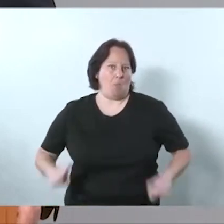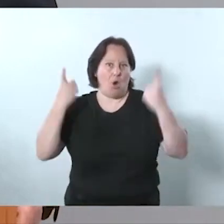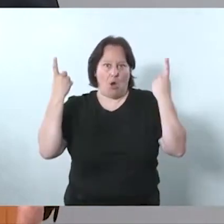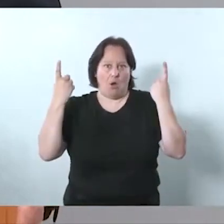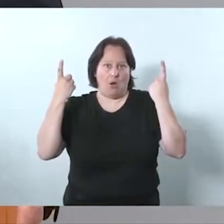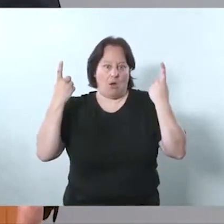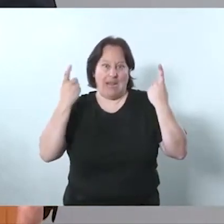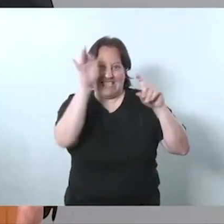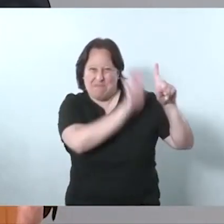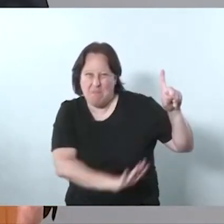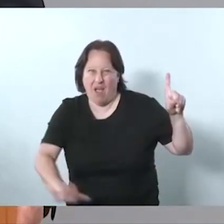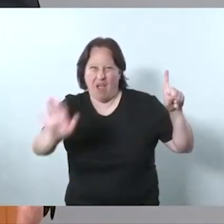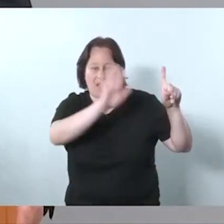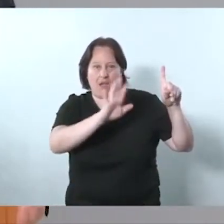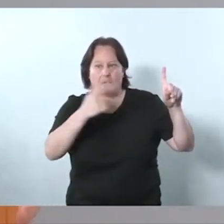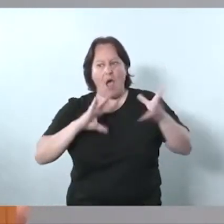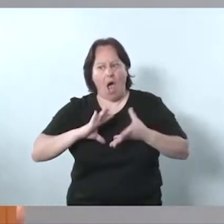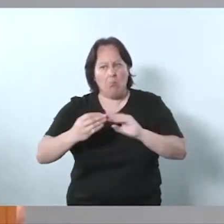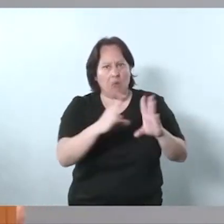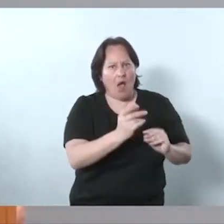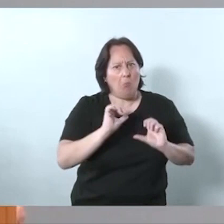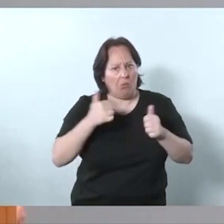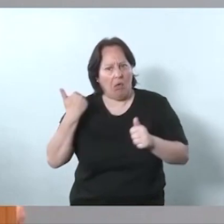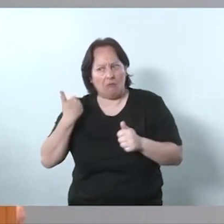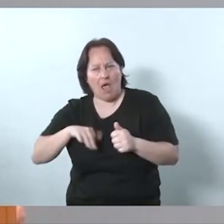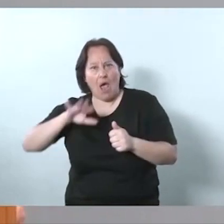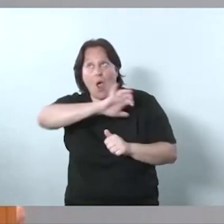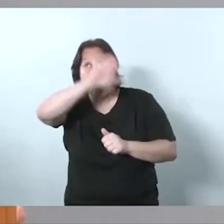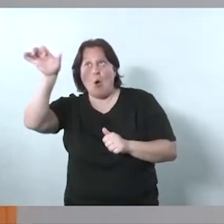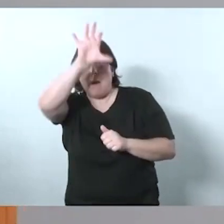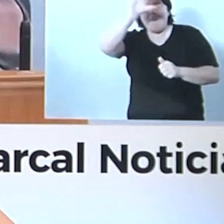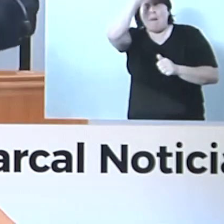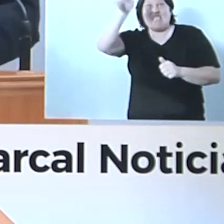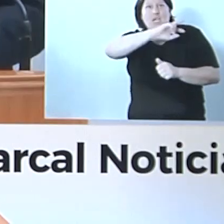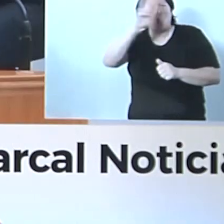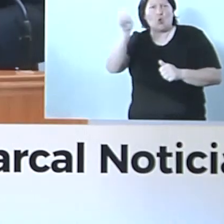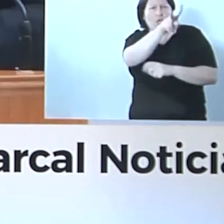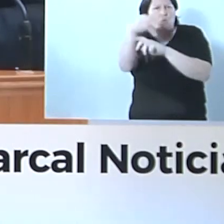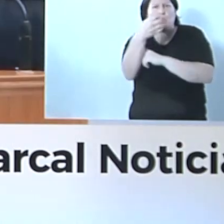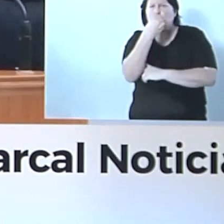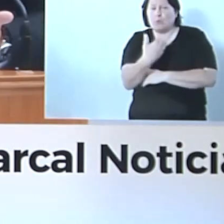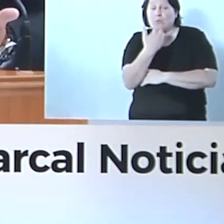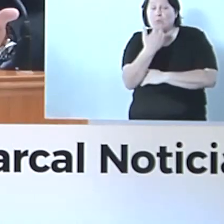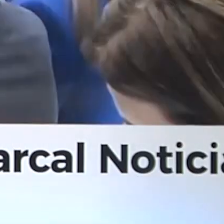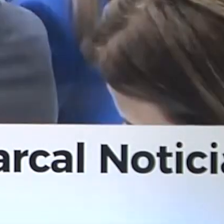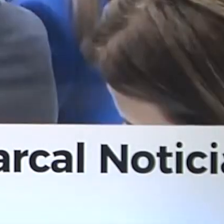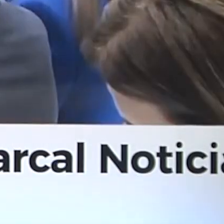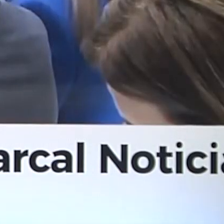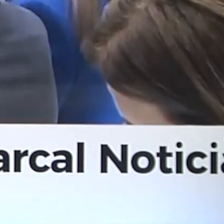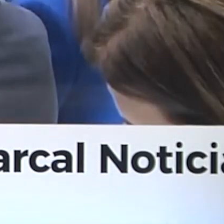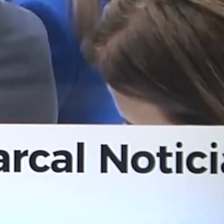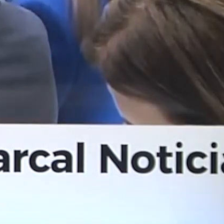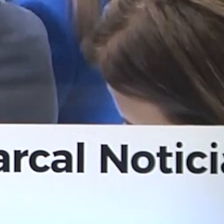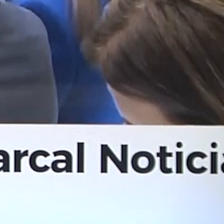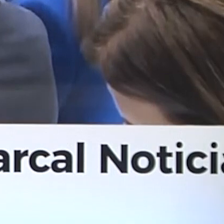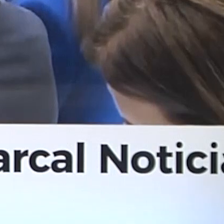empezando a aplicar con muy buenos resultados en otros países de Europa como Suecia el gobierno regional introduce